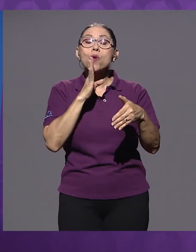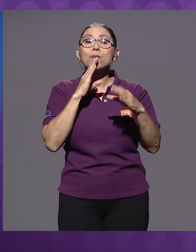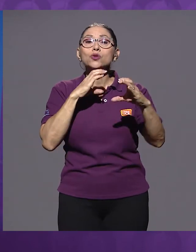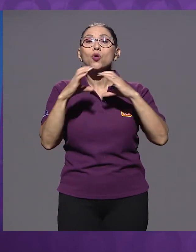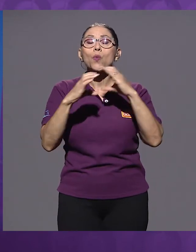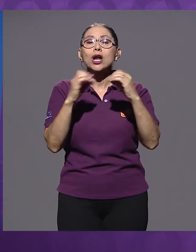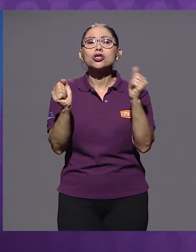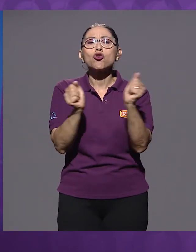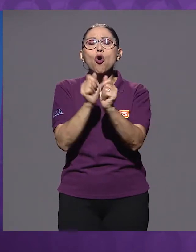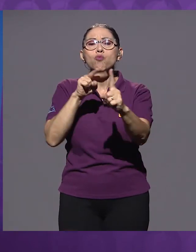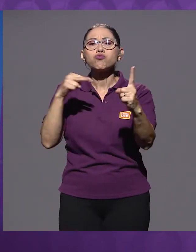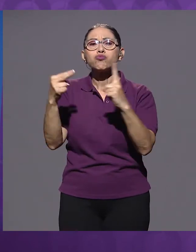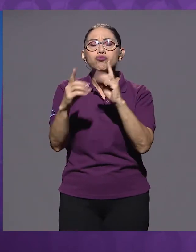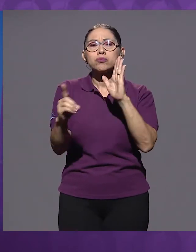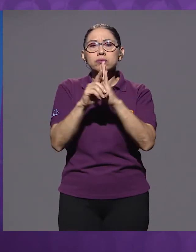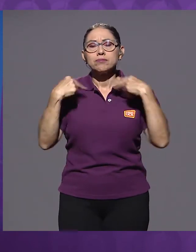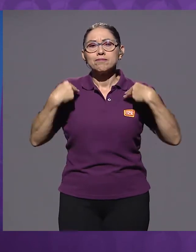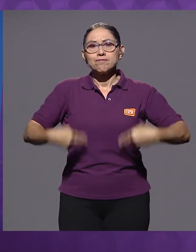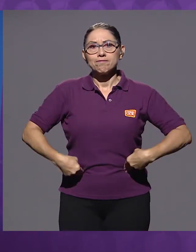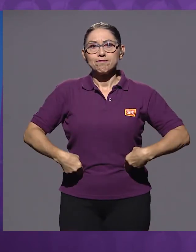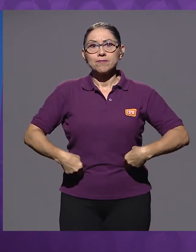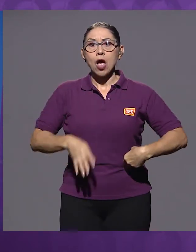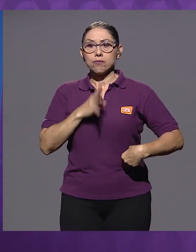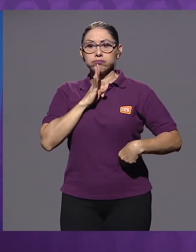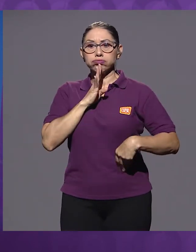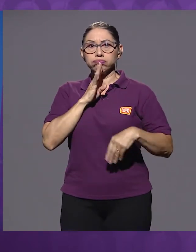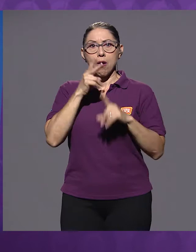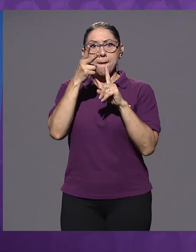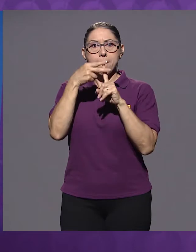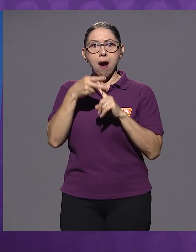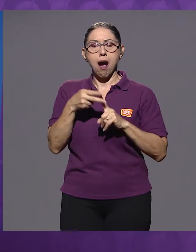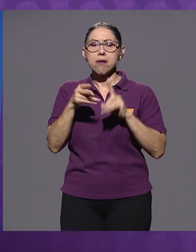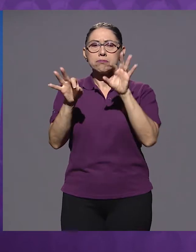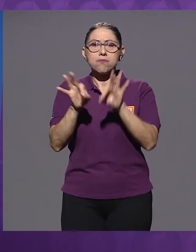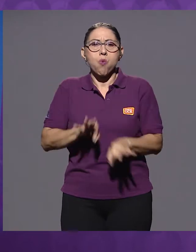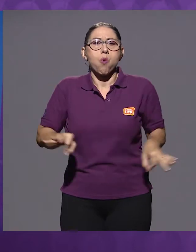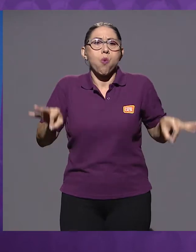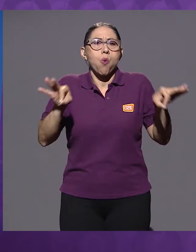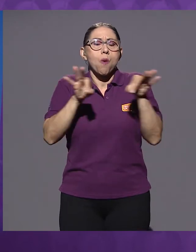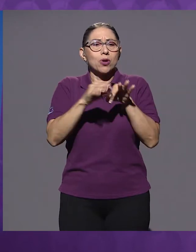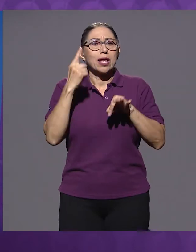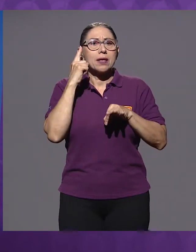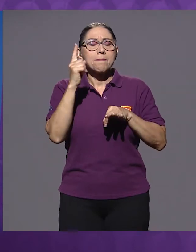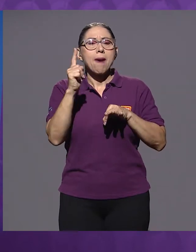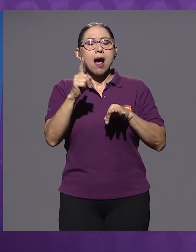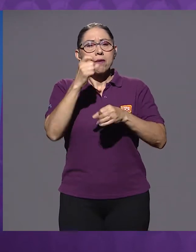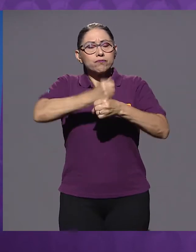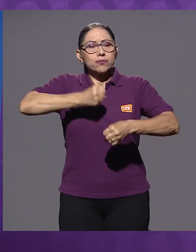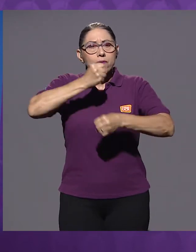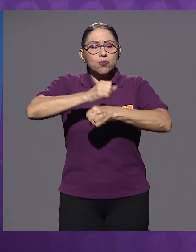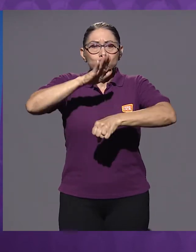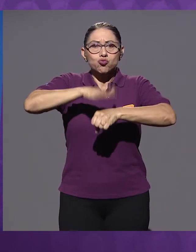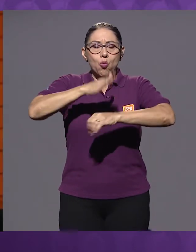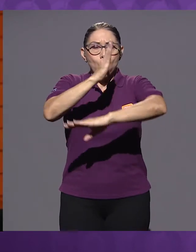con mirada de derechos humanos. El lenguaje es indispensable en el abordaje de la discapacidad.